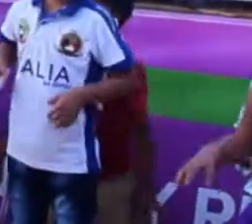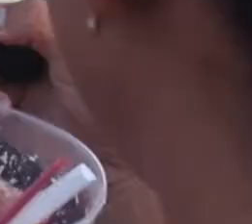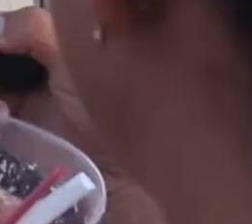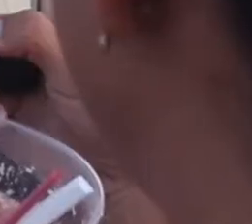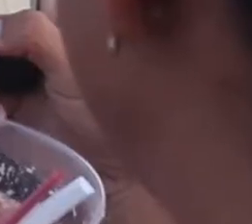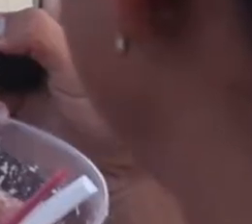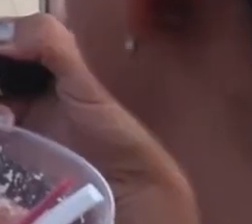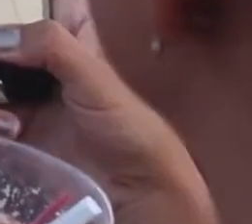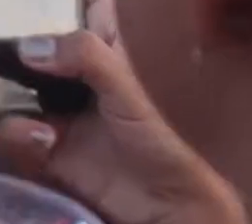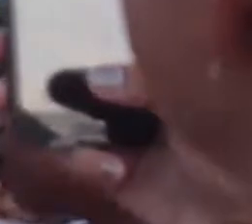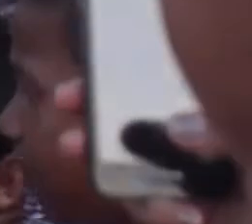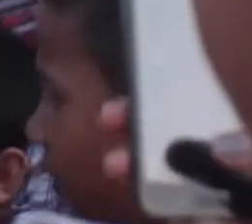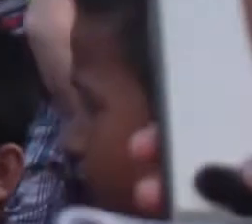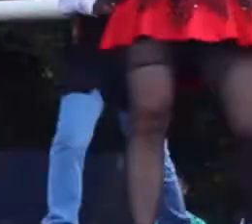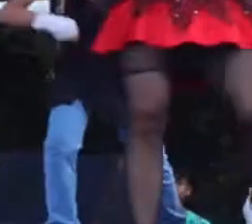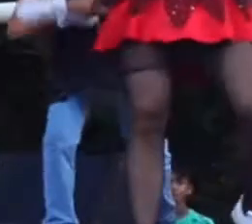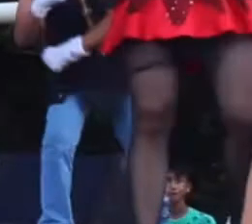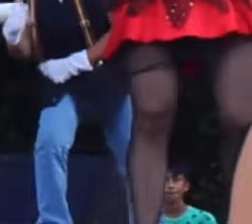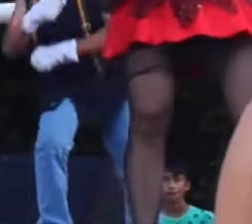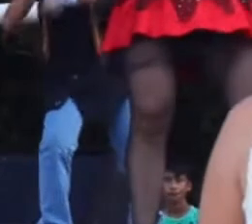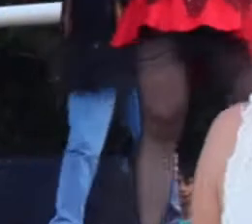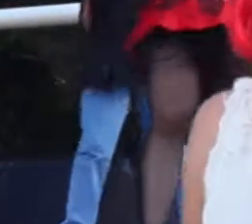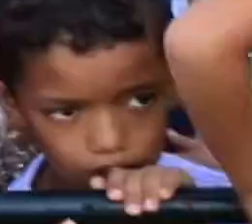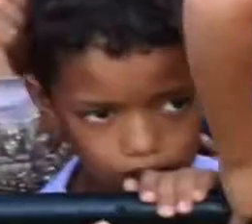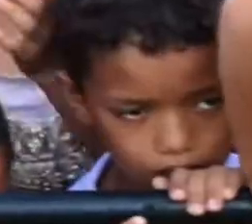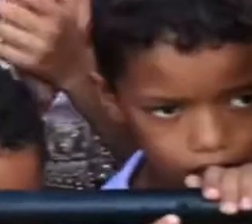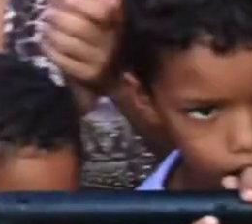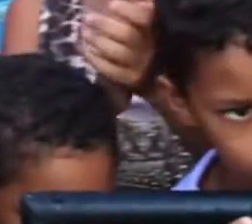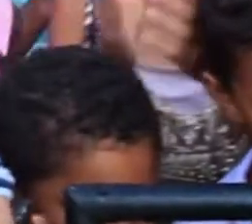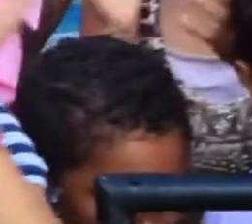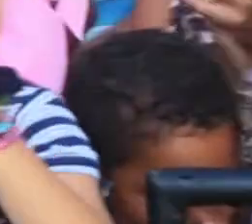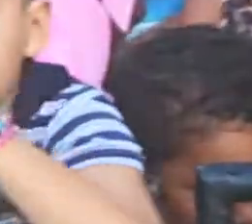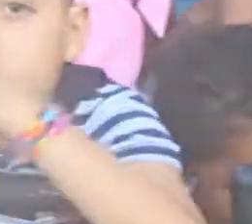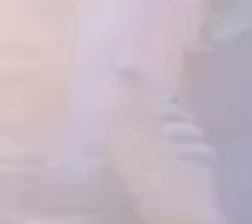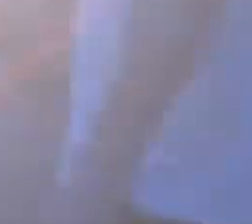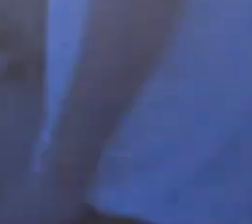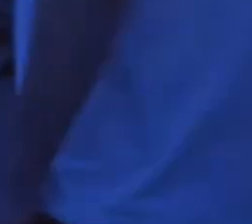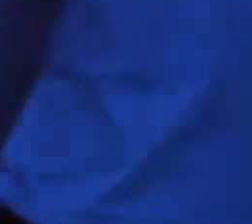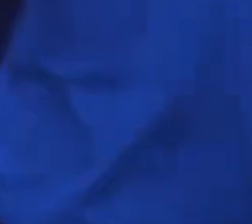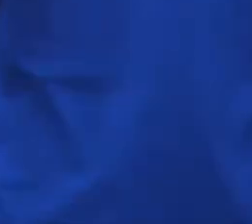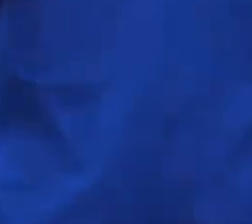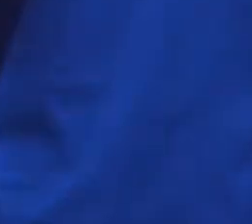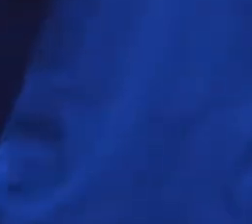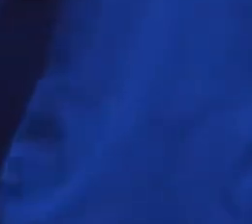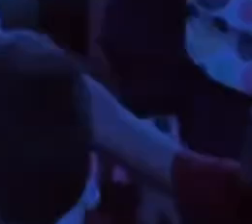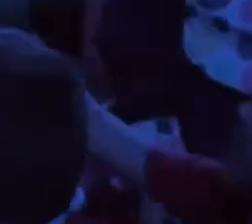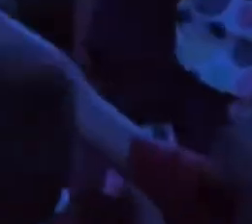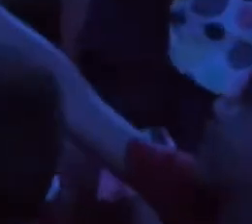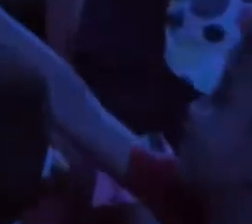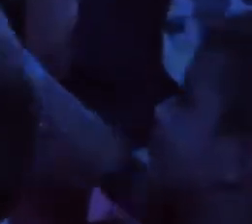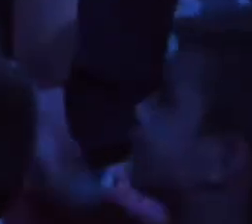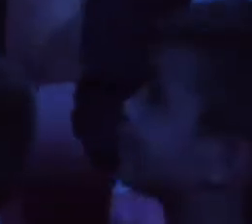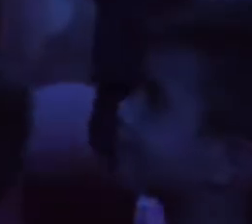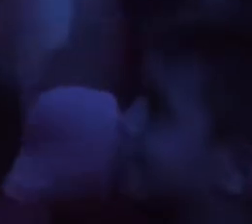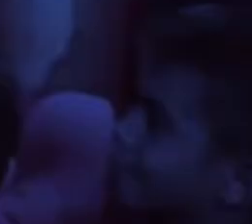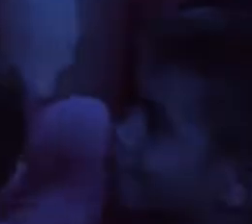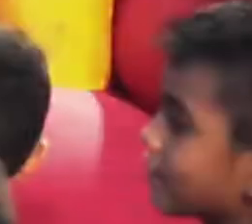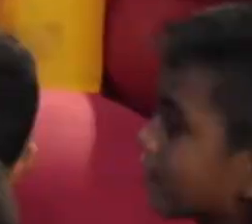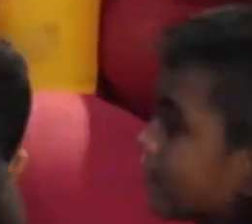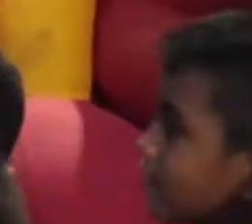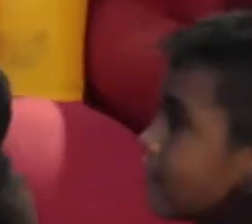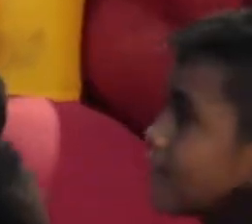Solo falta un día para la gran celebración del Día Dulce, el día de Halloween. Mañana domingo, desde las 3 de la tarde, esperamos a